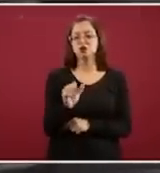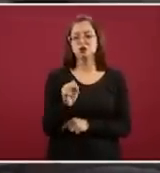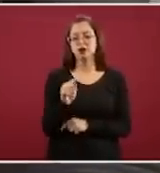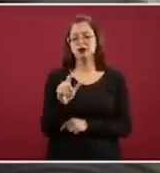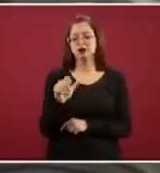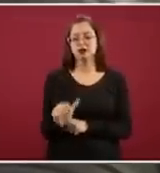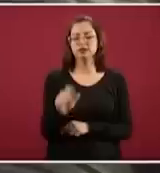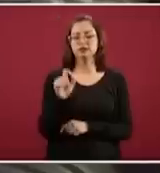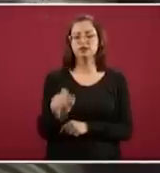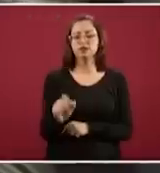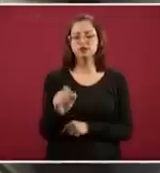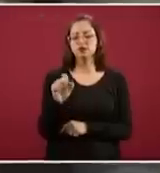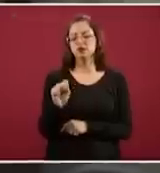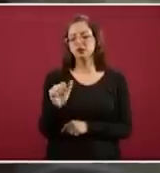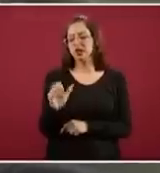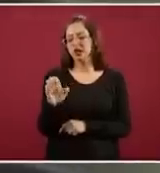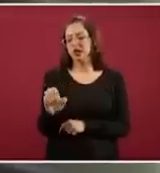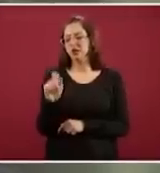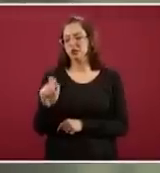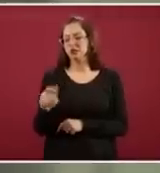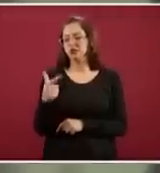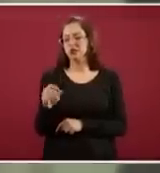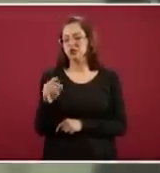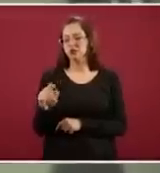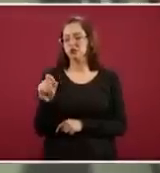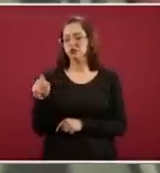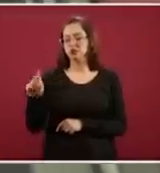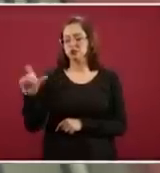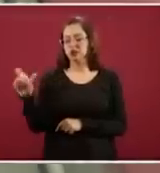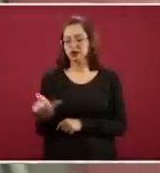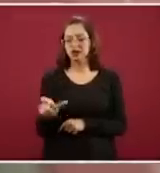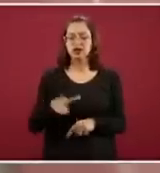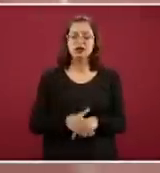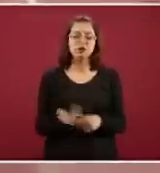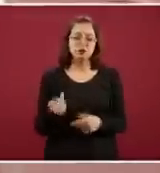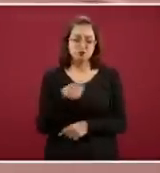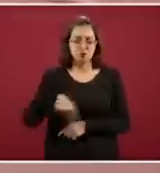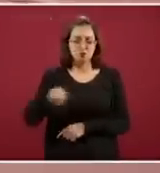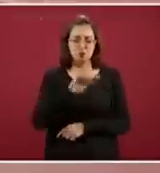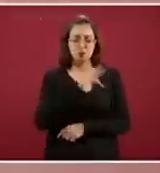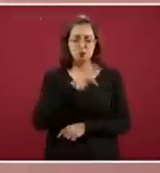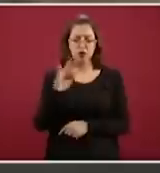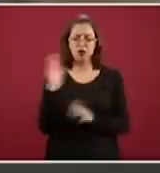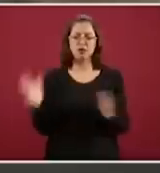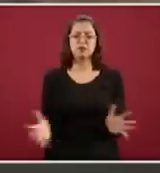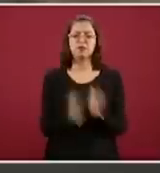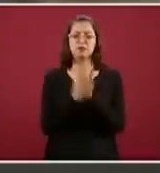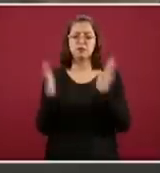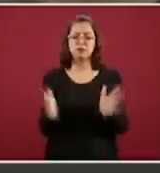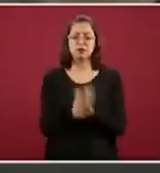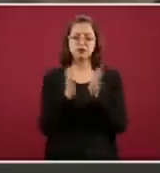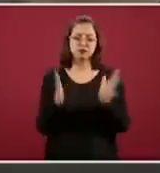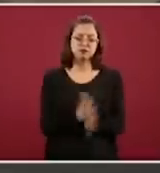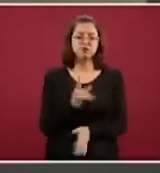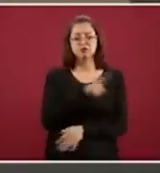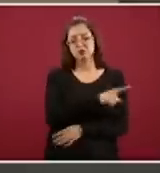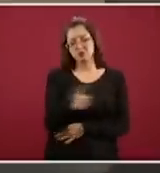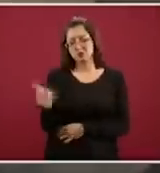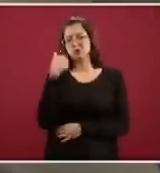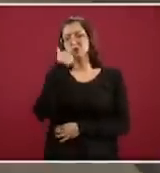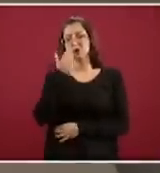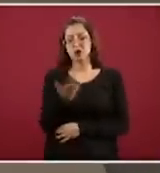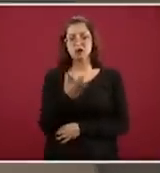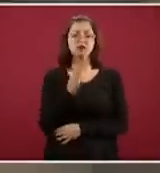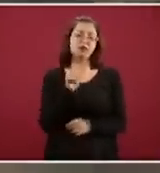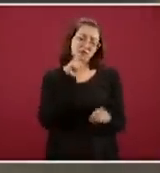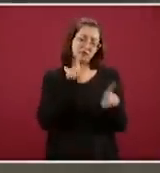subastas.sae.gob.mx, ahí les dice cómo pueden, de forma más detallada, cómo participar. Insisto en que por quien así lo crea conveniente, lo haga por